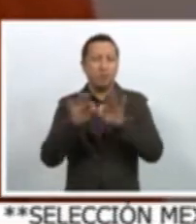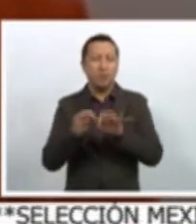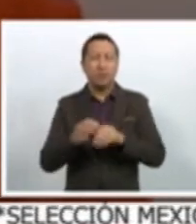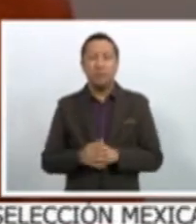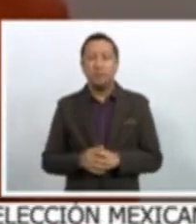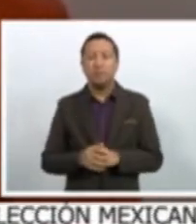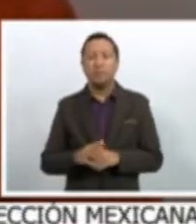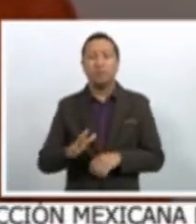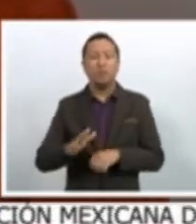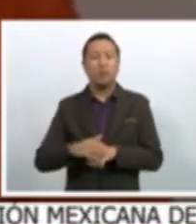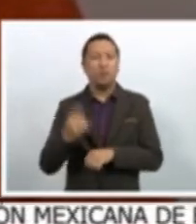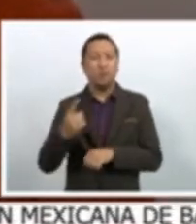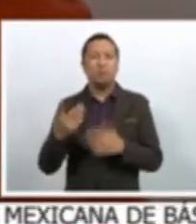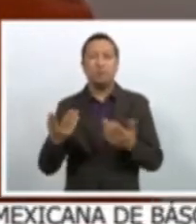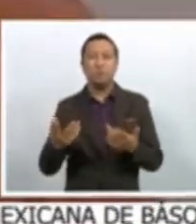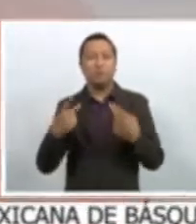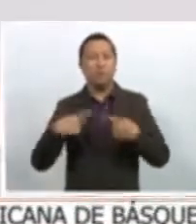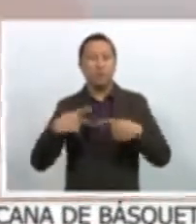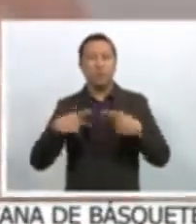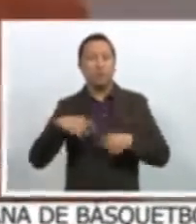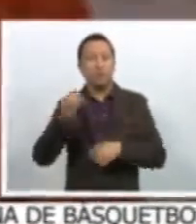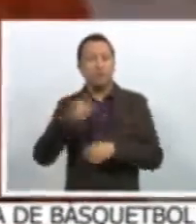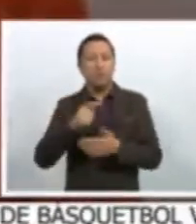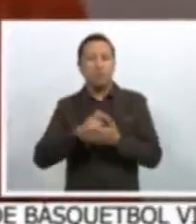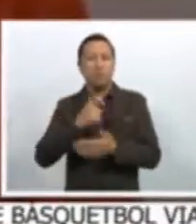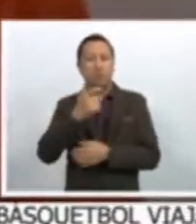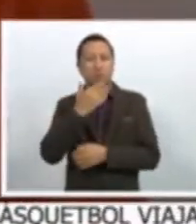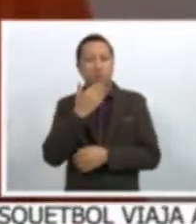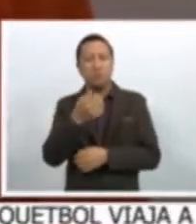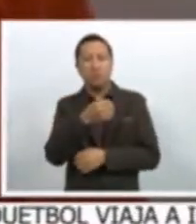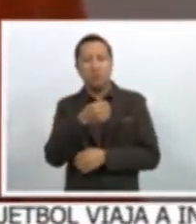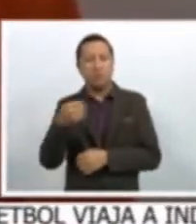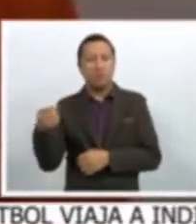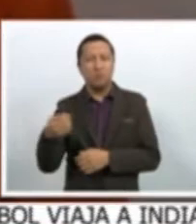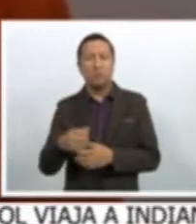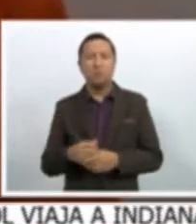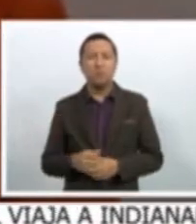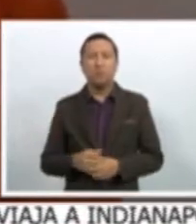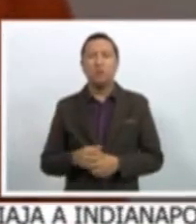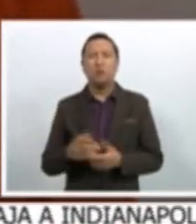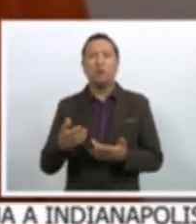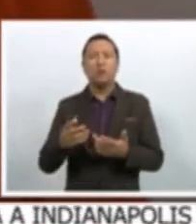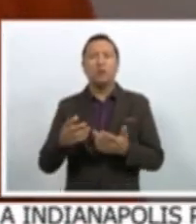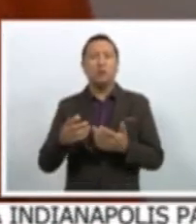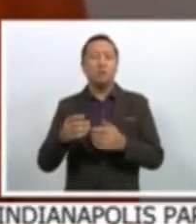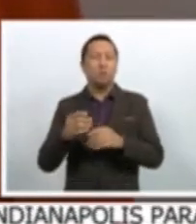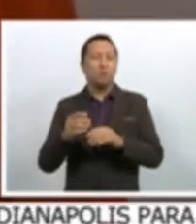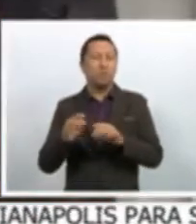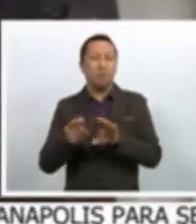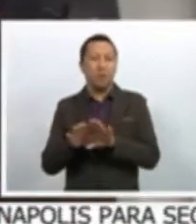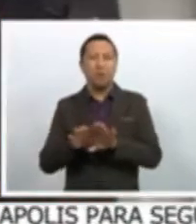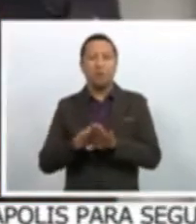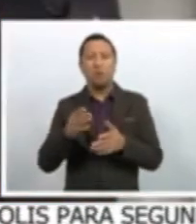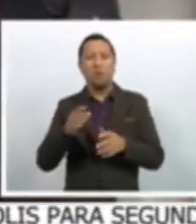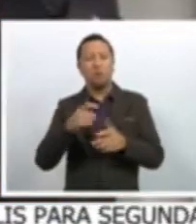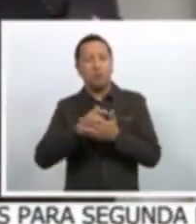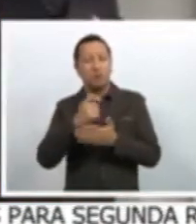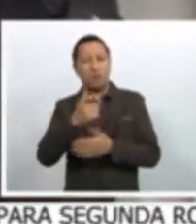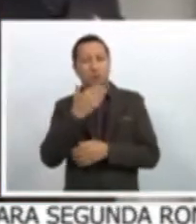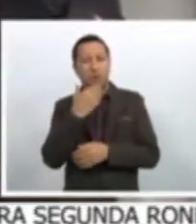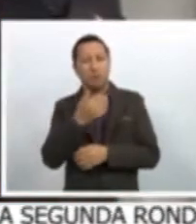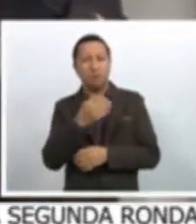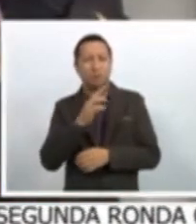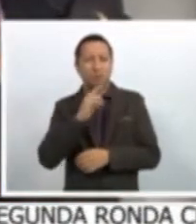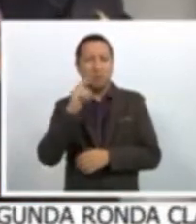flujo que entra en el año y que es también reactiva el comercio como tal, ¿no? Reactiva la industria, reactiva los servicios. Wilbert Pereira